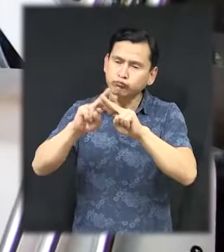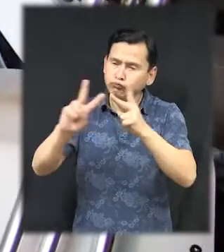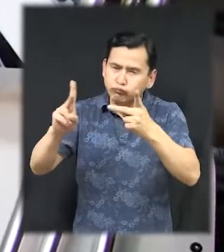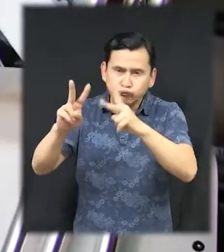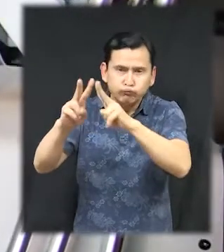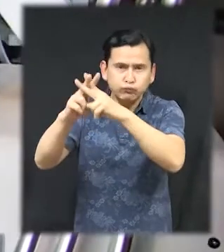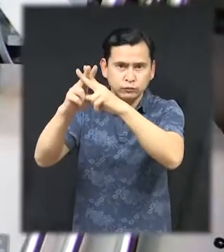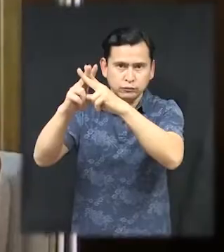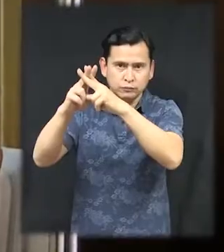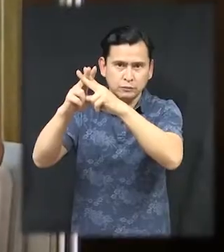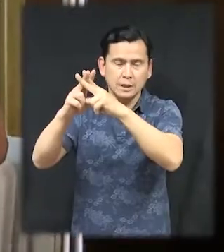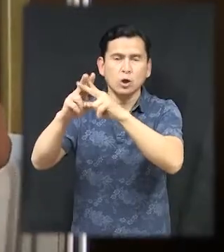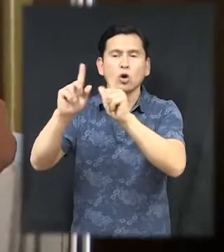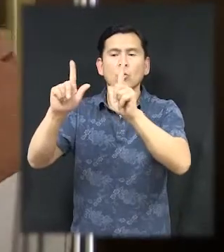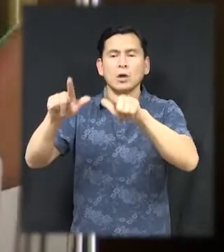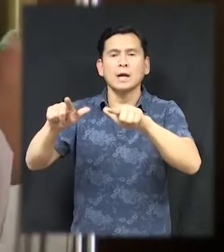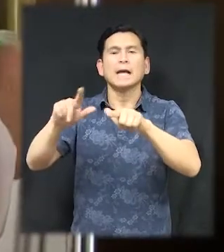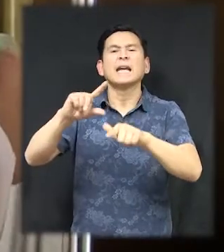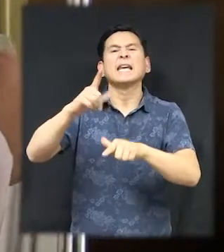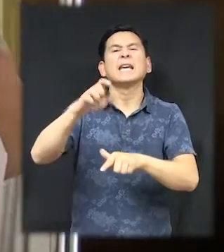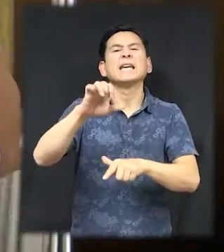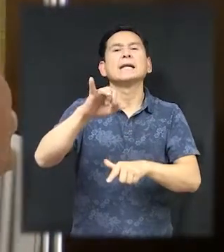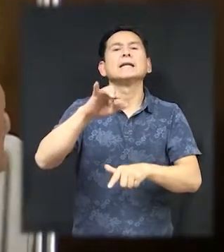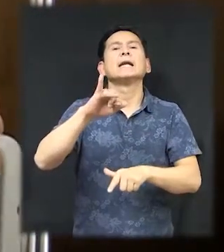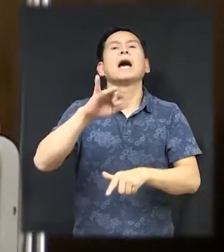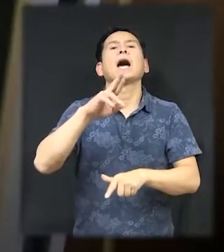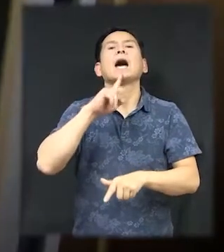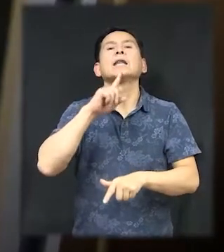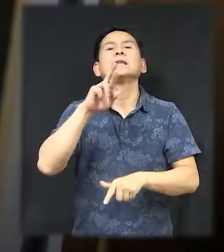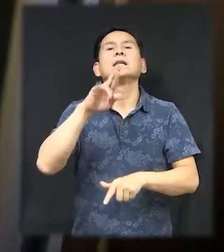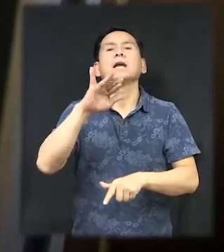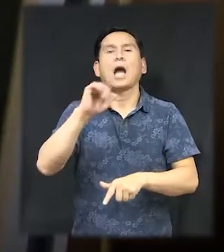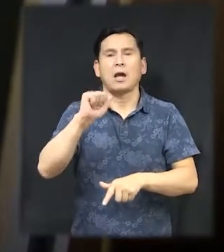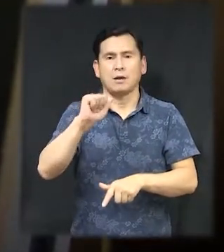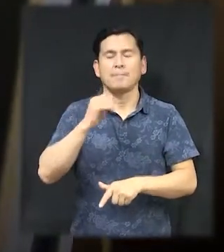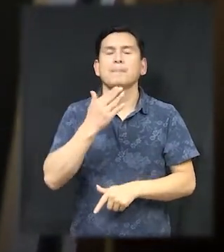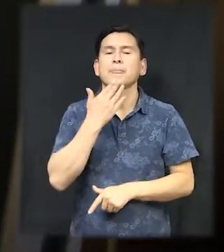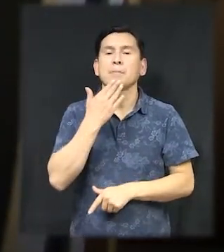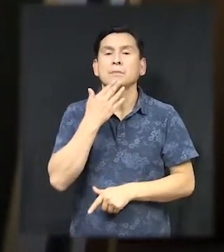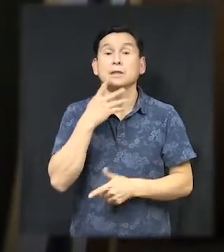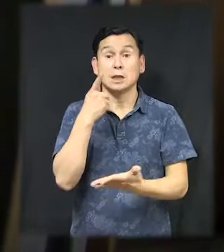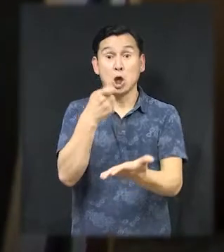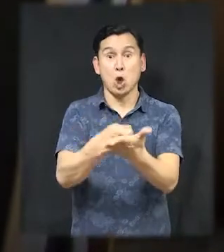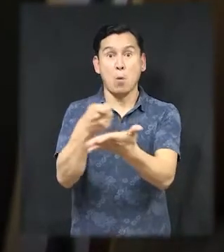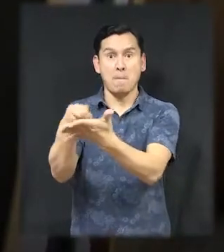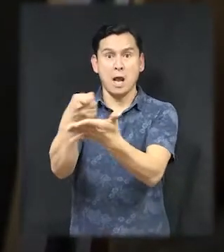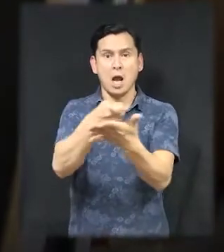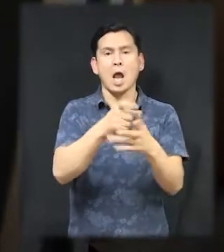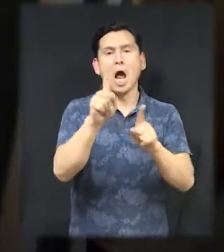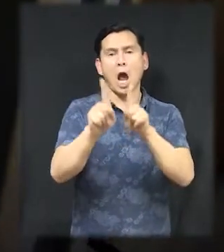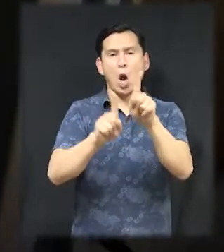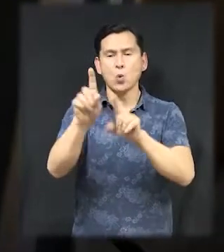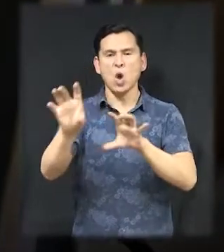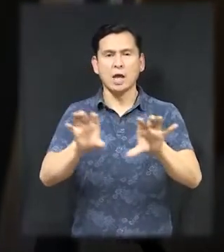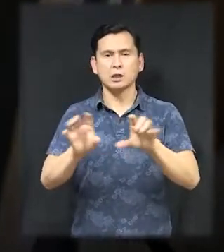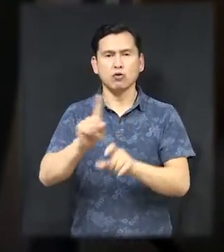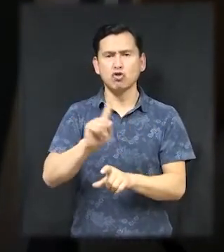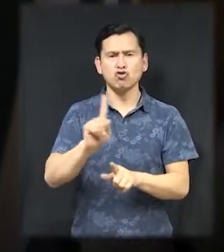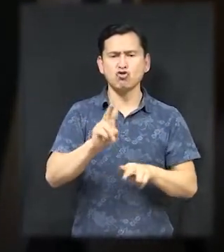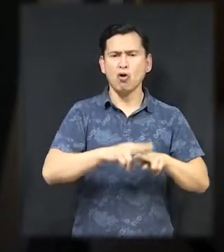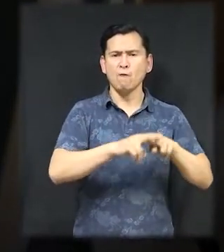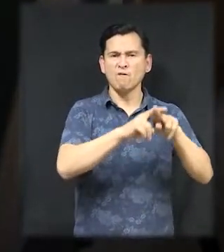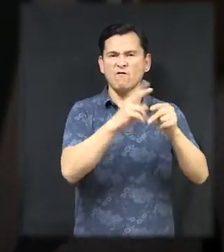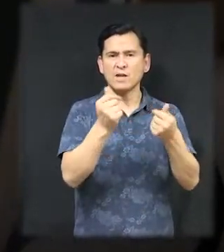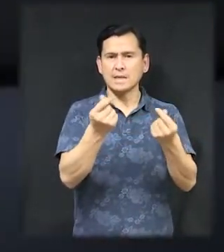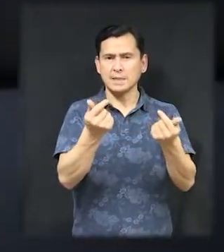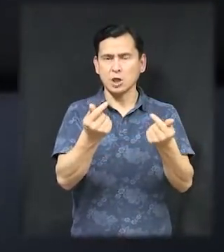nuestros pacientes. También la reposición de equipos neonatales por un total de 85 millones, la adquisición de un